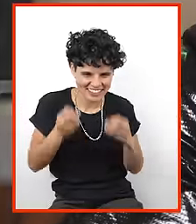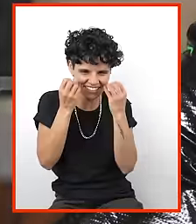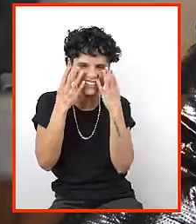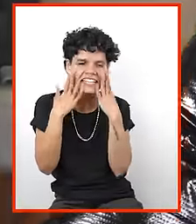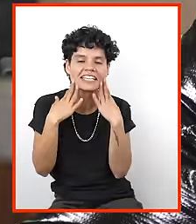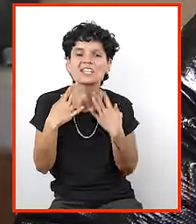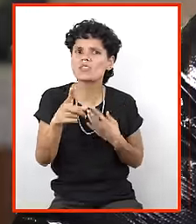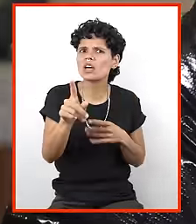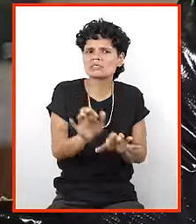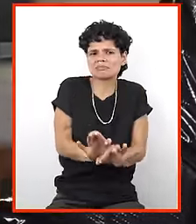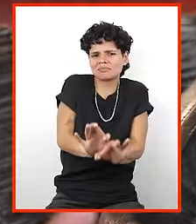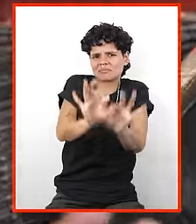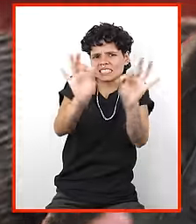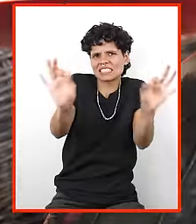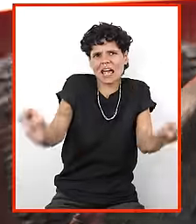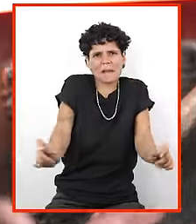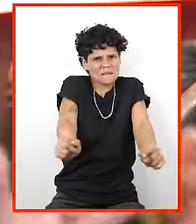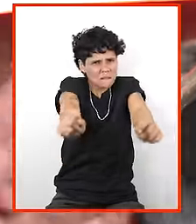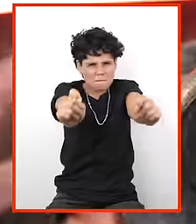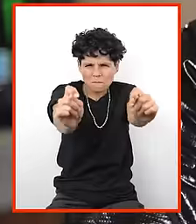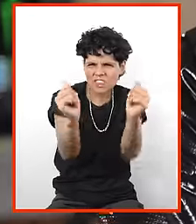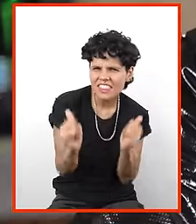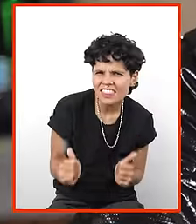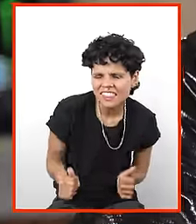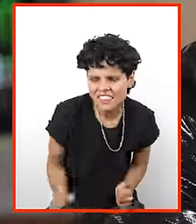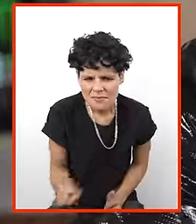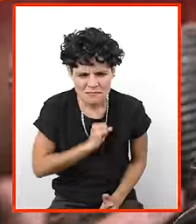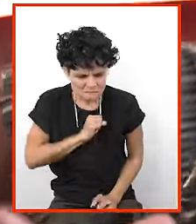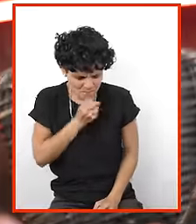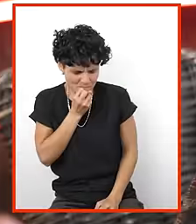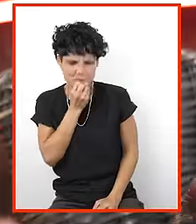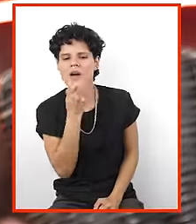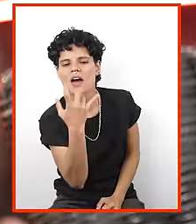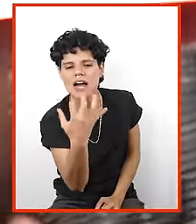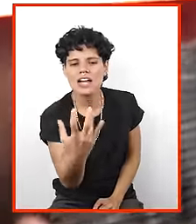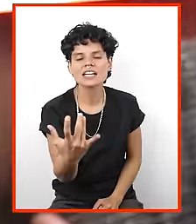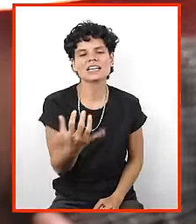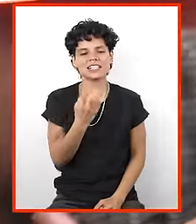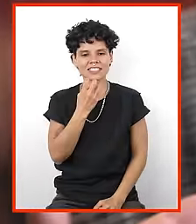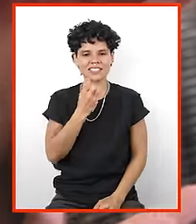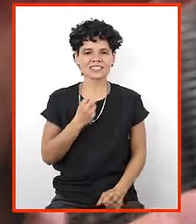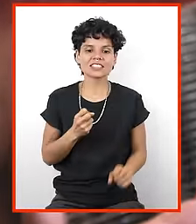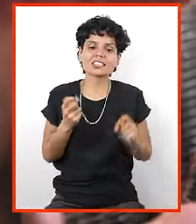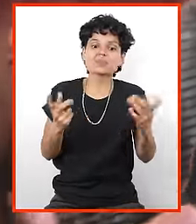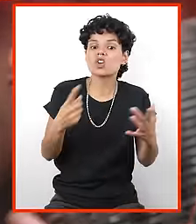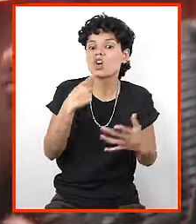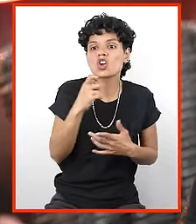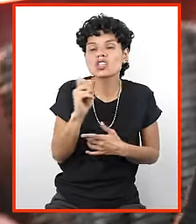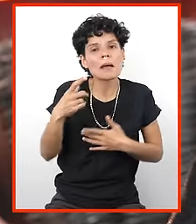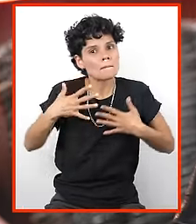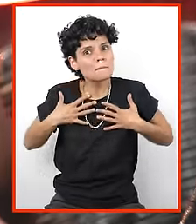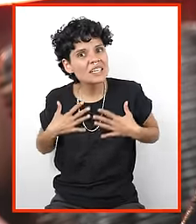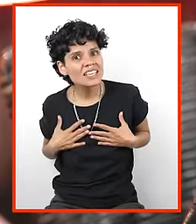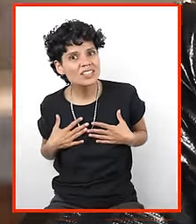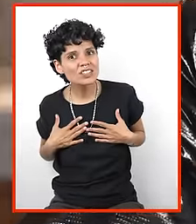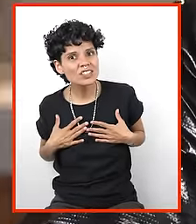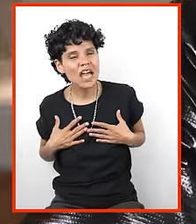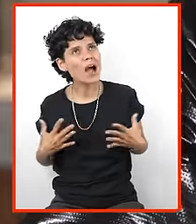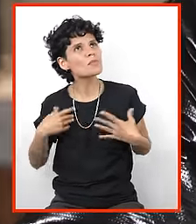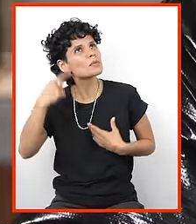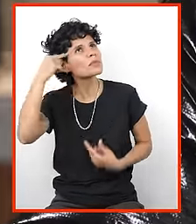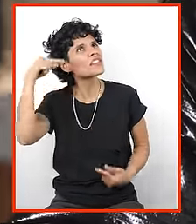Eres una especialista. Es que... Eres una crack. Es que eso no se condice con mis conceptos